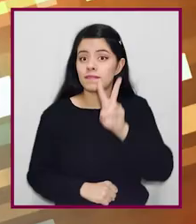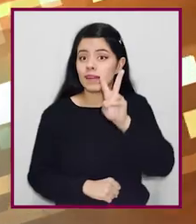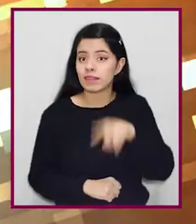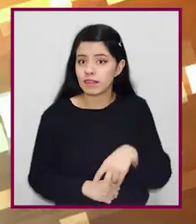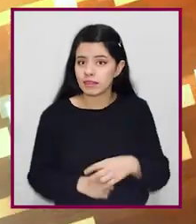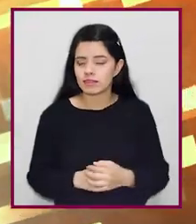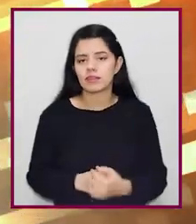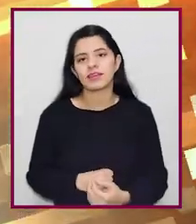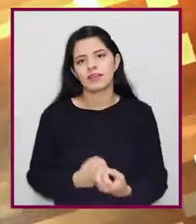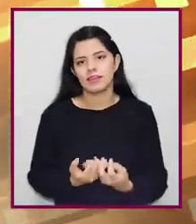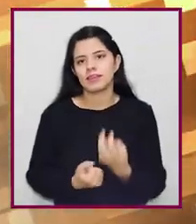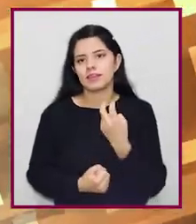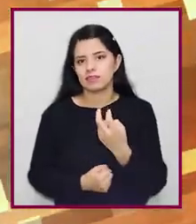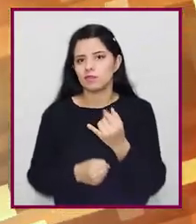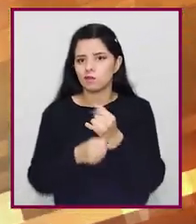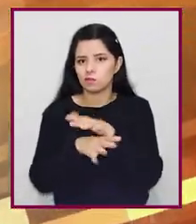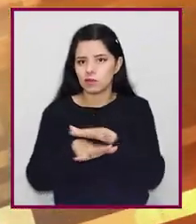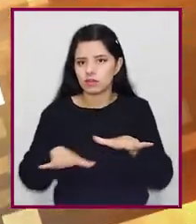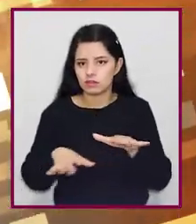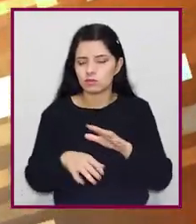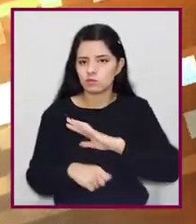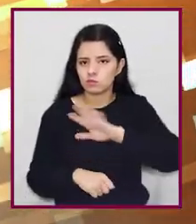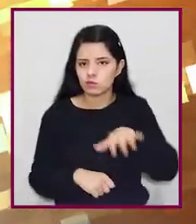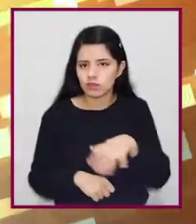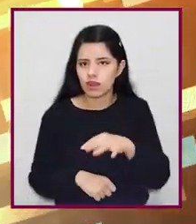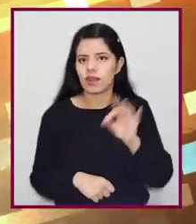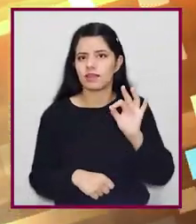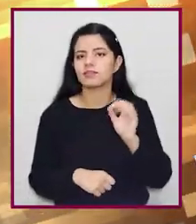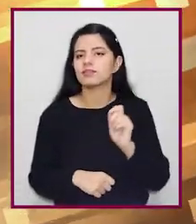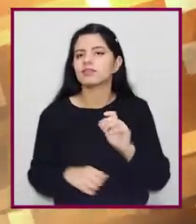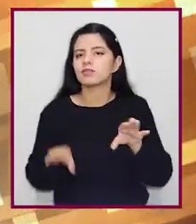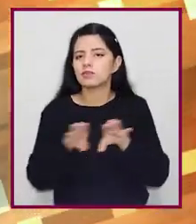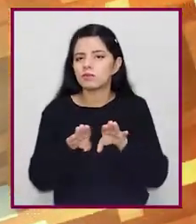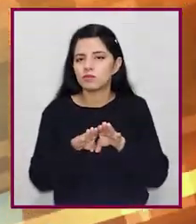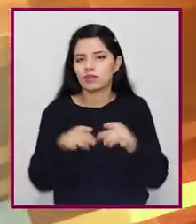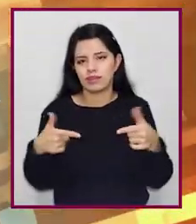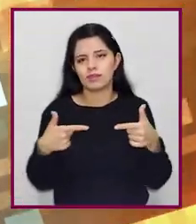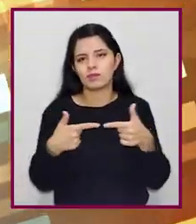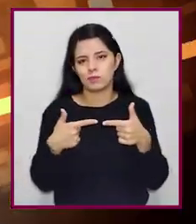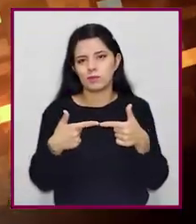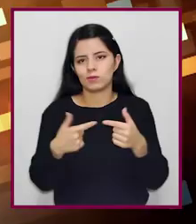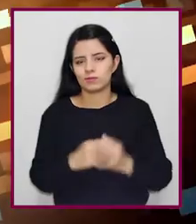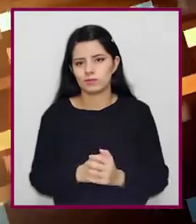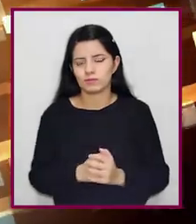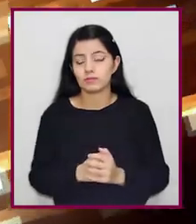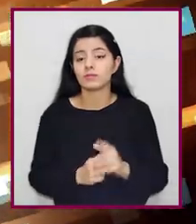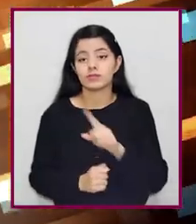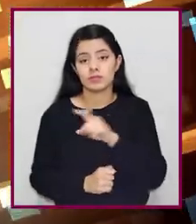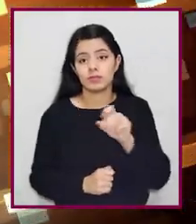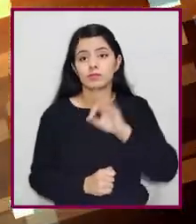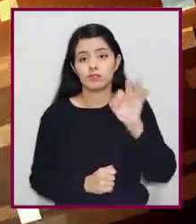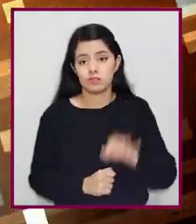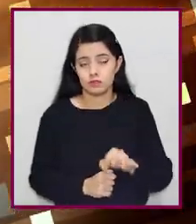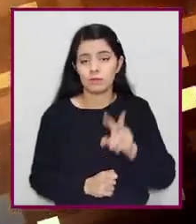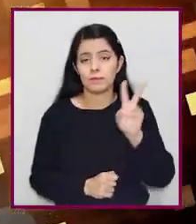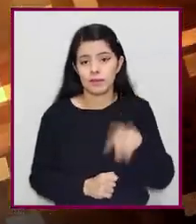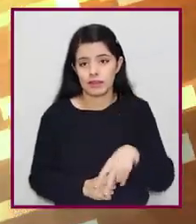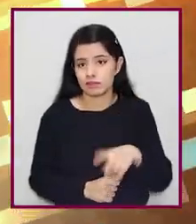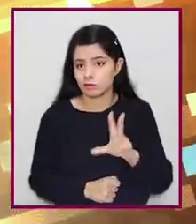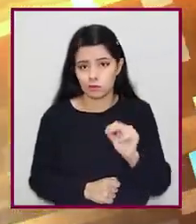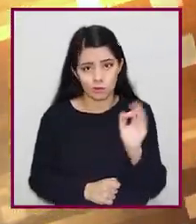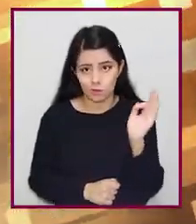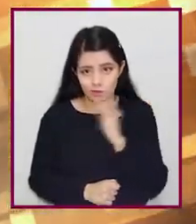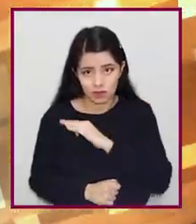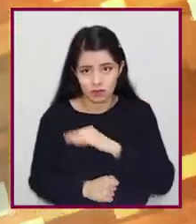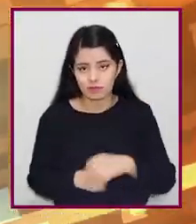de hecho, gran parte de la información que encontramos se debe al buscador de Google. 100% real, ¿eh? No fake.